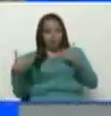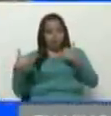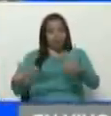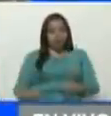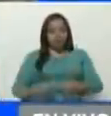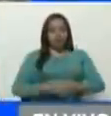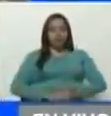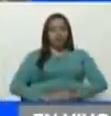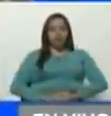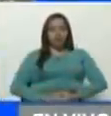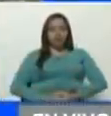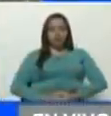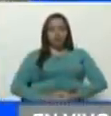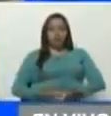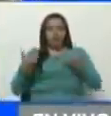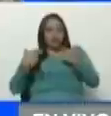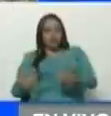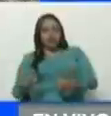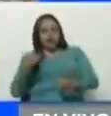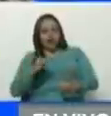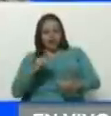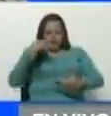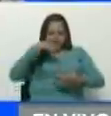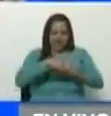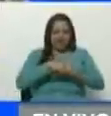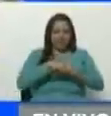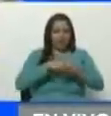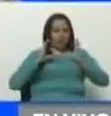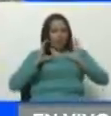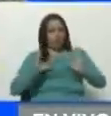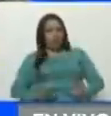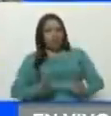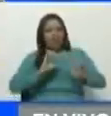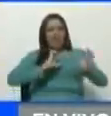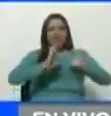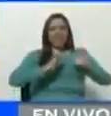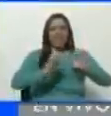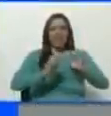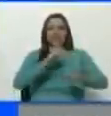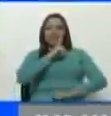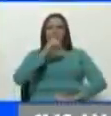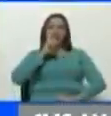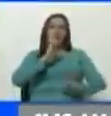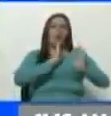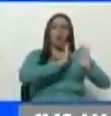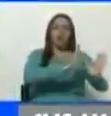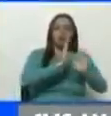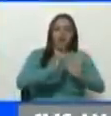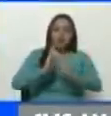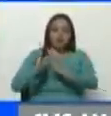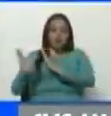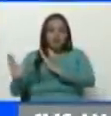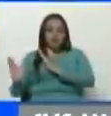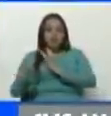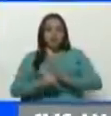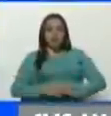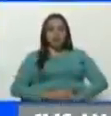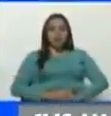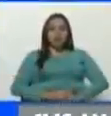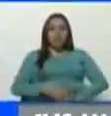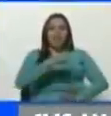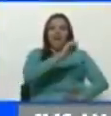nuestro organismo está regido por una ética que se llama la organización del ácido